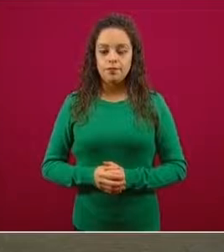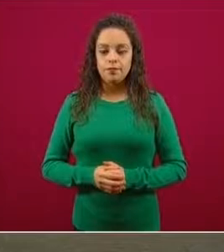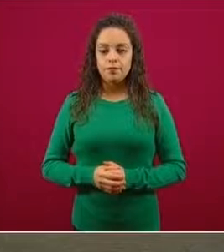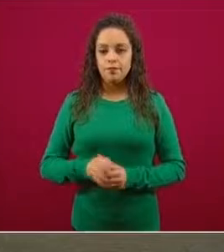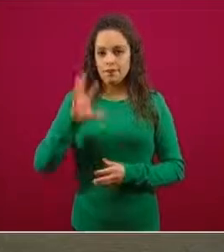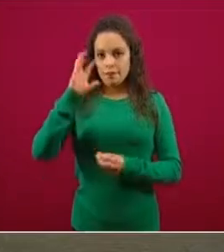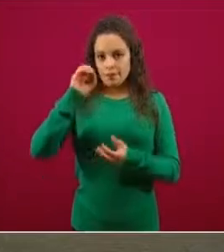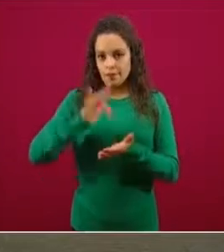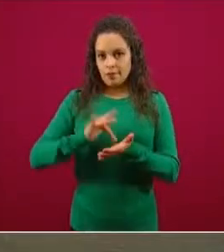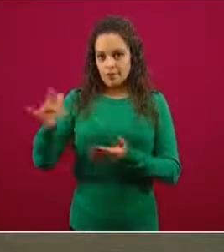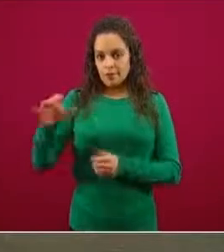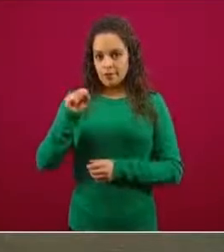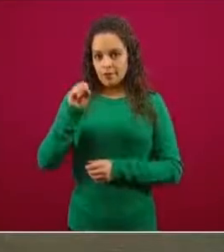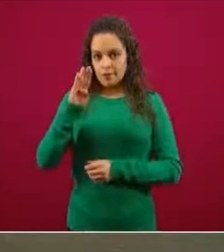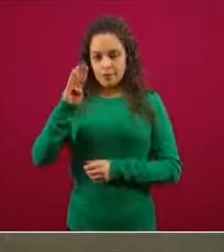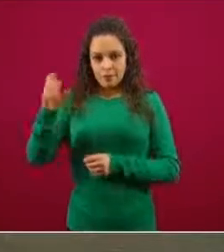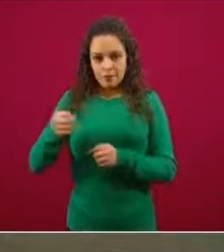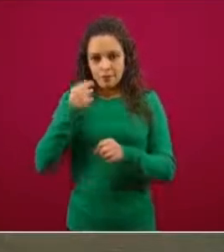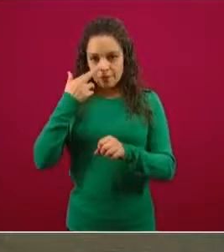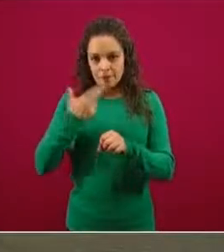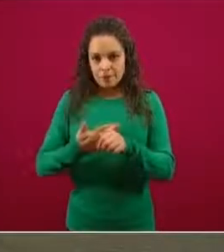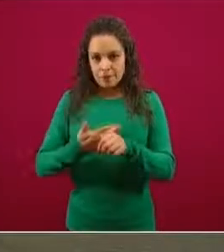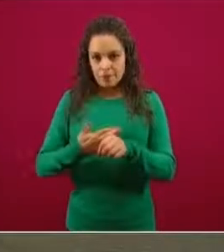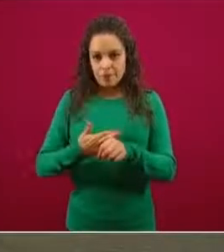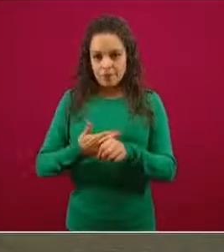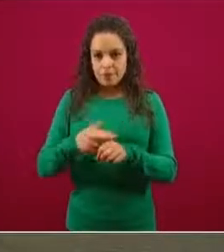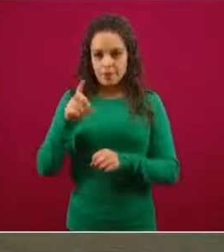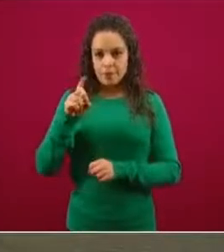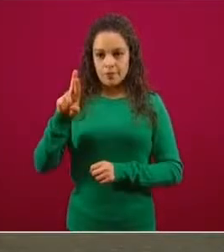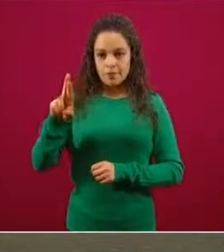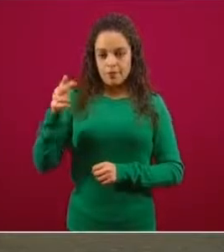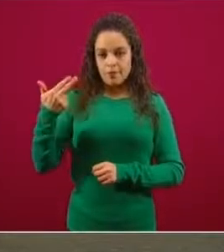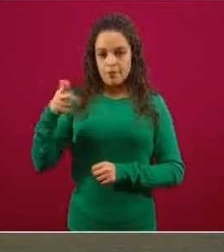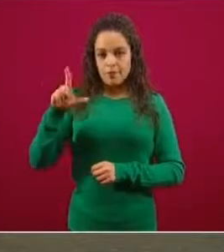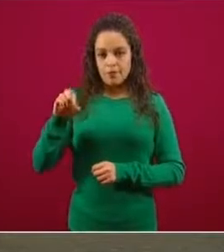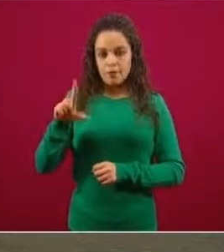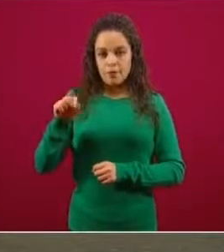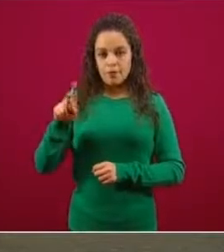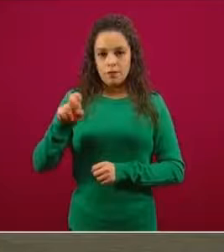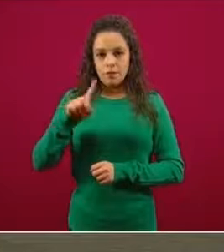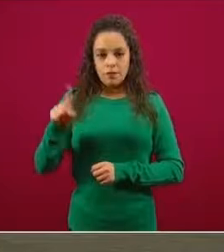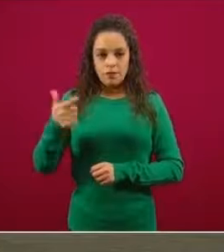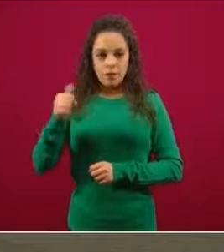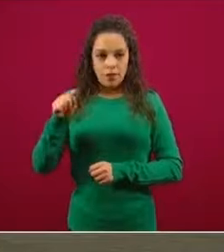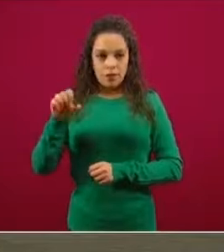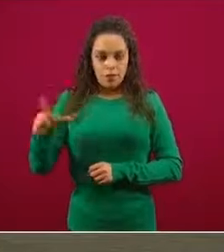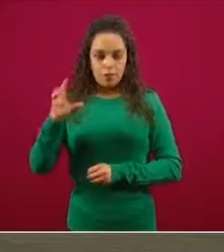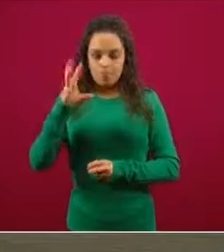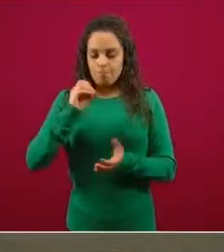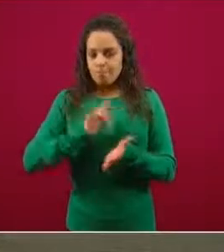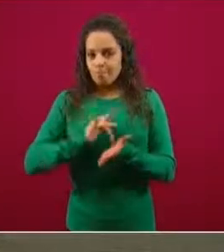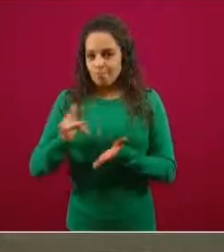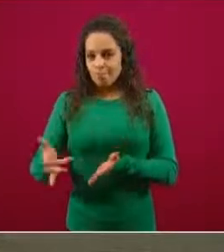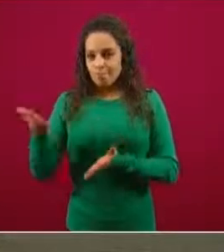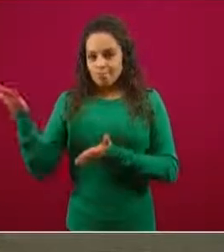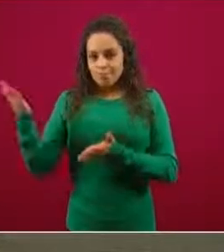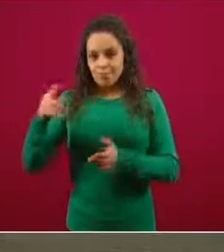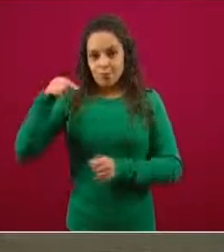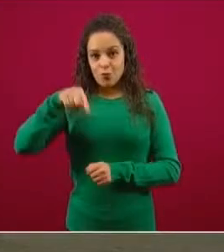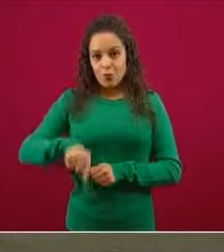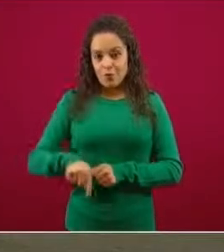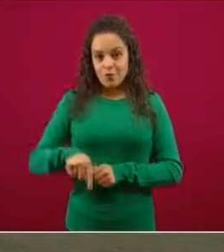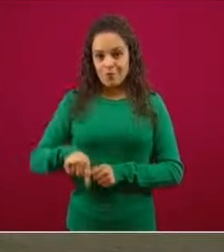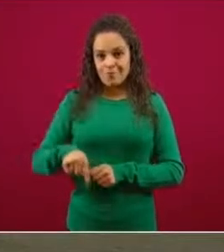Muchas gracias, subsecretario, doctor Hugo López-Gatell, muchas gracias por invitarnos el día de hoy a